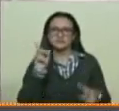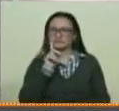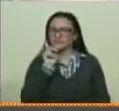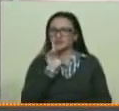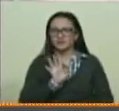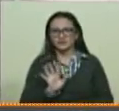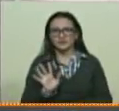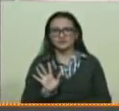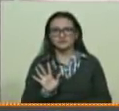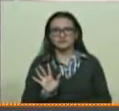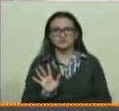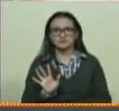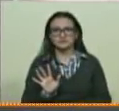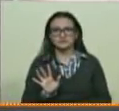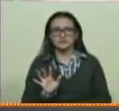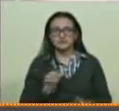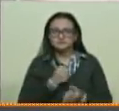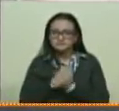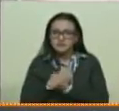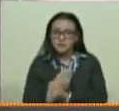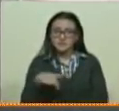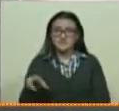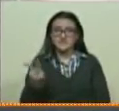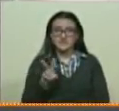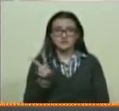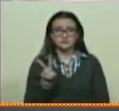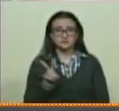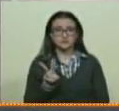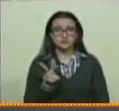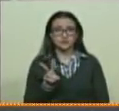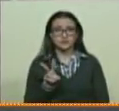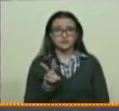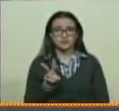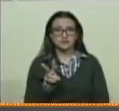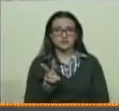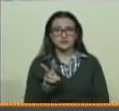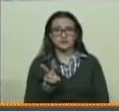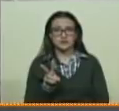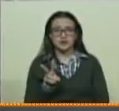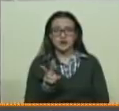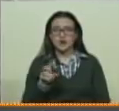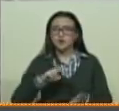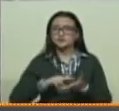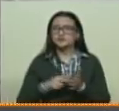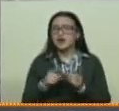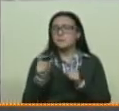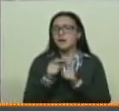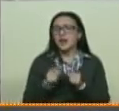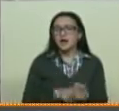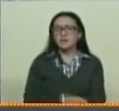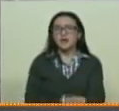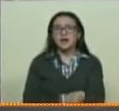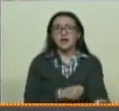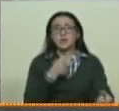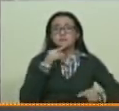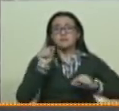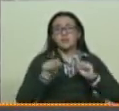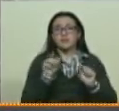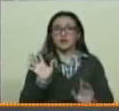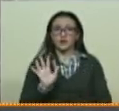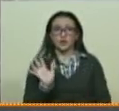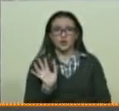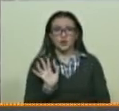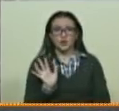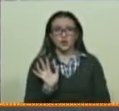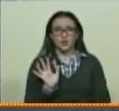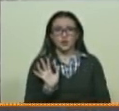El apego a la patria, la condición de patriota, no te la da una palabra, no te la da un discurso, no te la da la